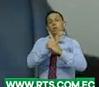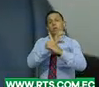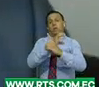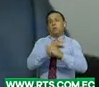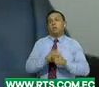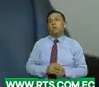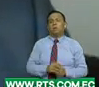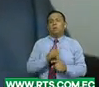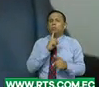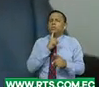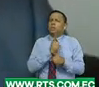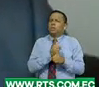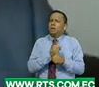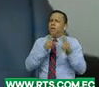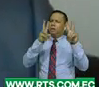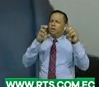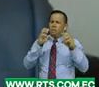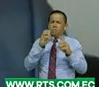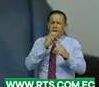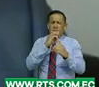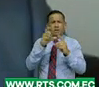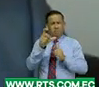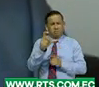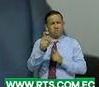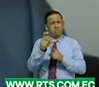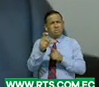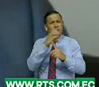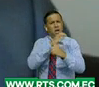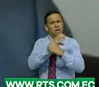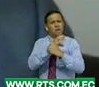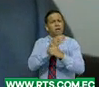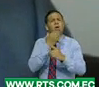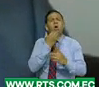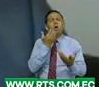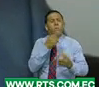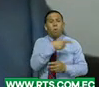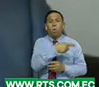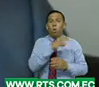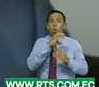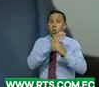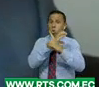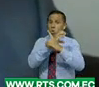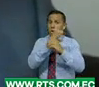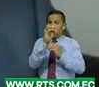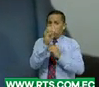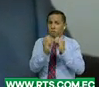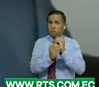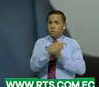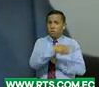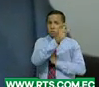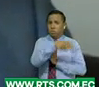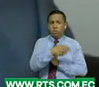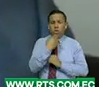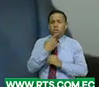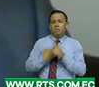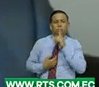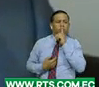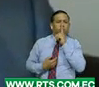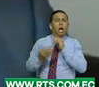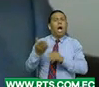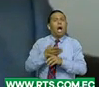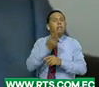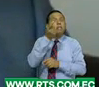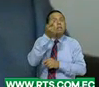sido una práctica desde hace mucho tiempo con peter conadis que desde el conadis ya vendían los planes de